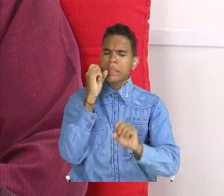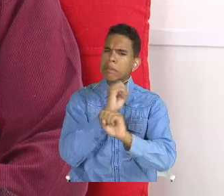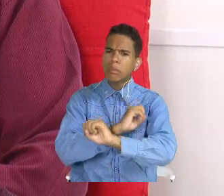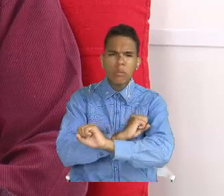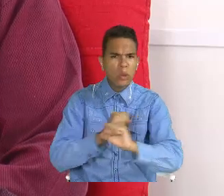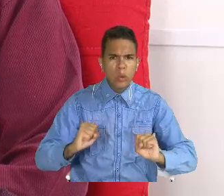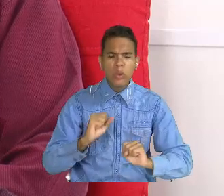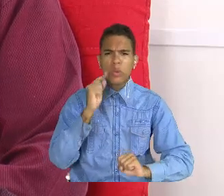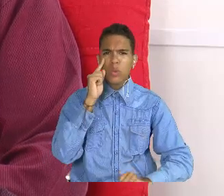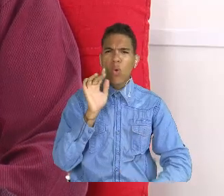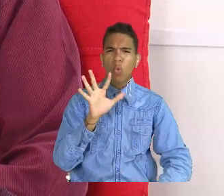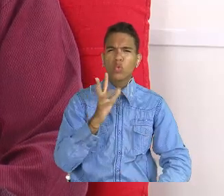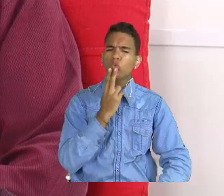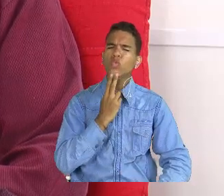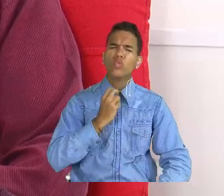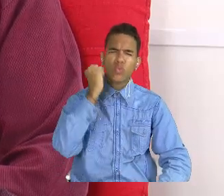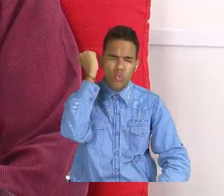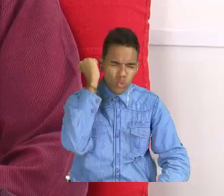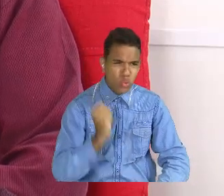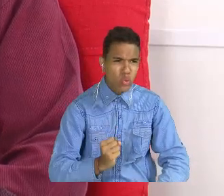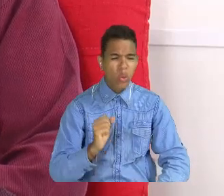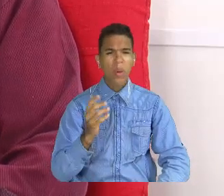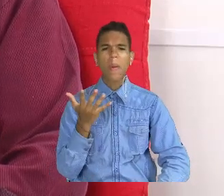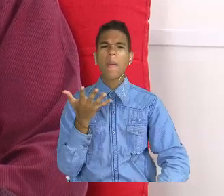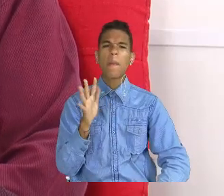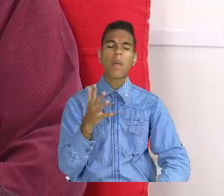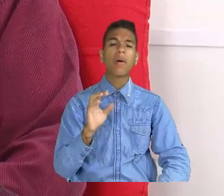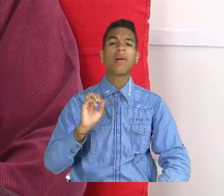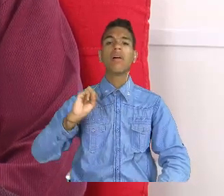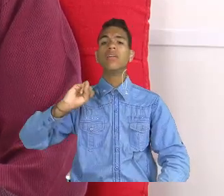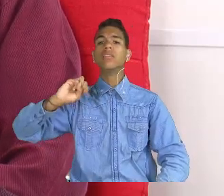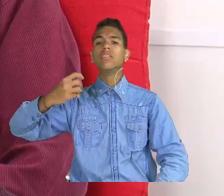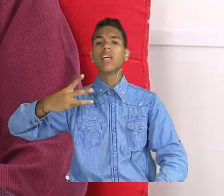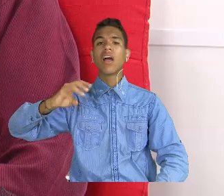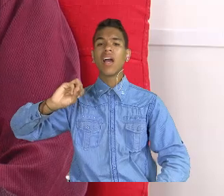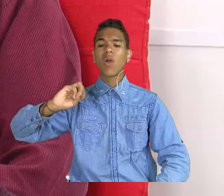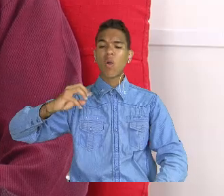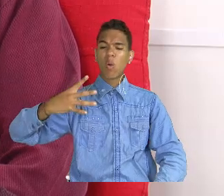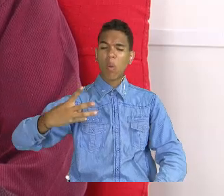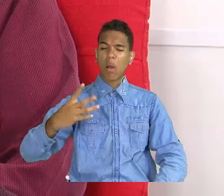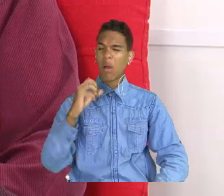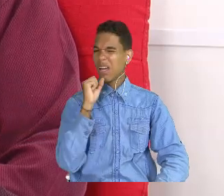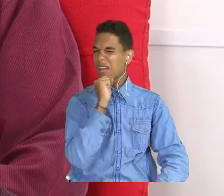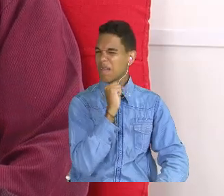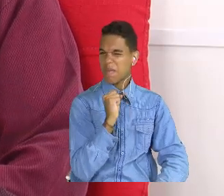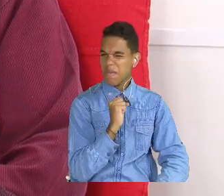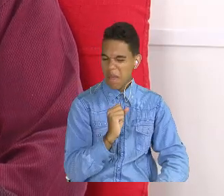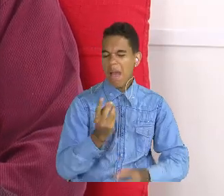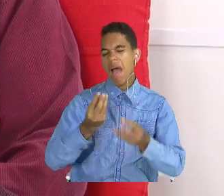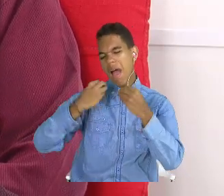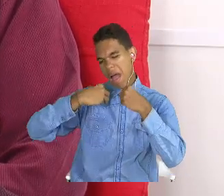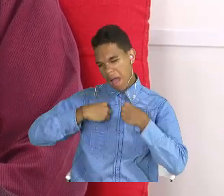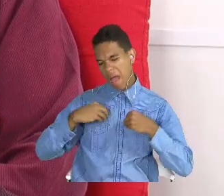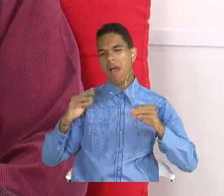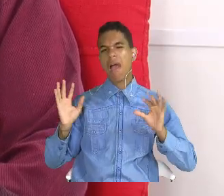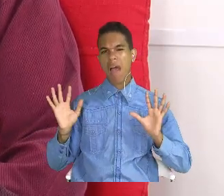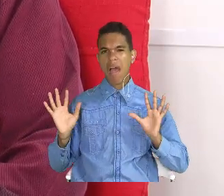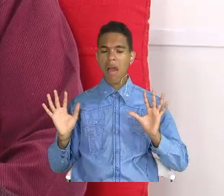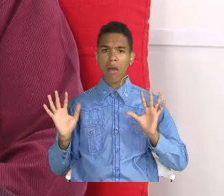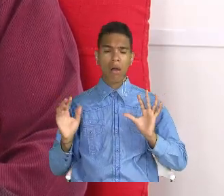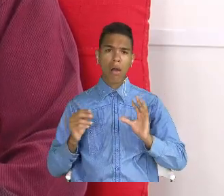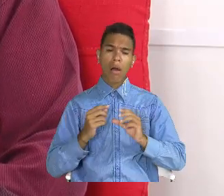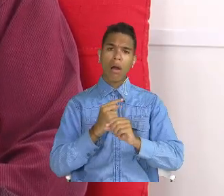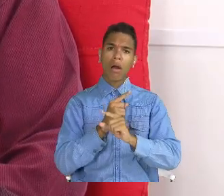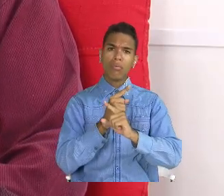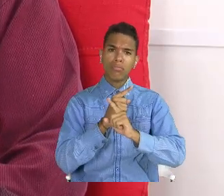que se veía de la tercera, cuarta década de la vida y ya se está haciendo cada vez más próxima incluso a